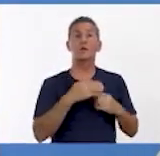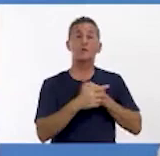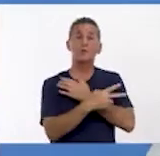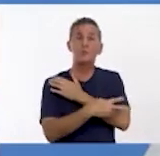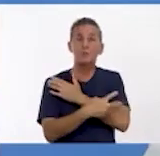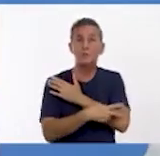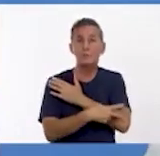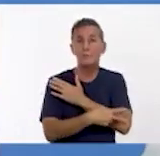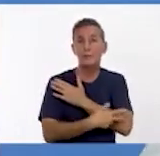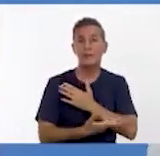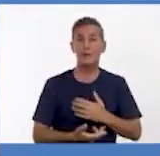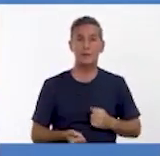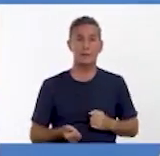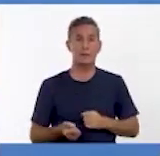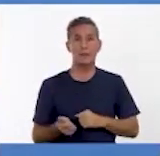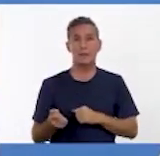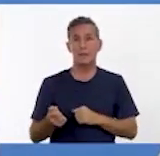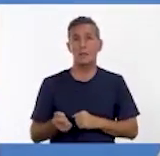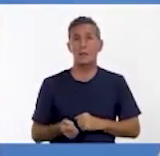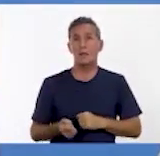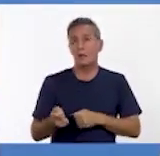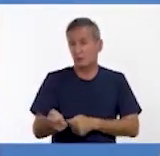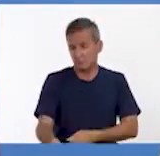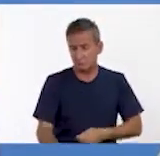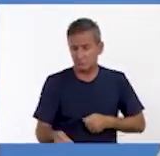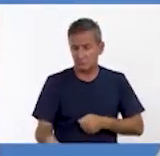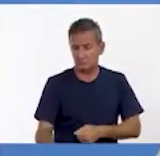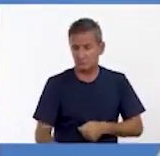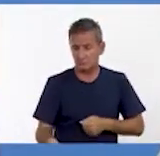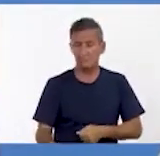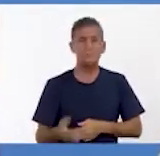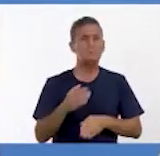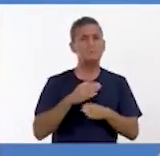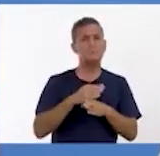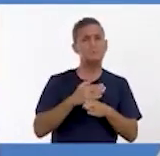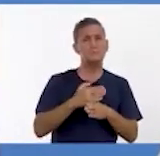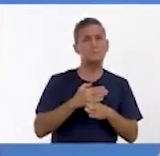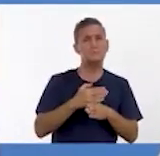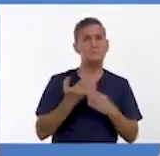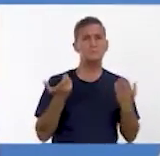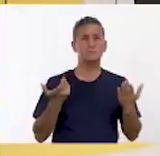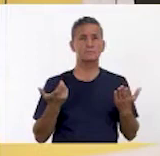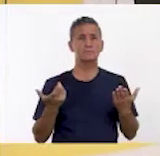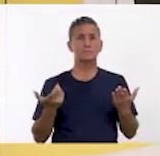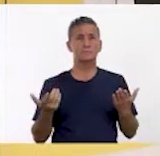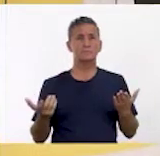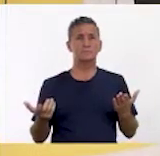en sus lineamientos. Una agricultura sostenible significa una agricultura